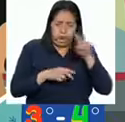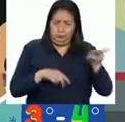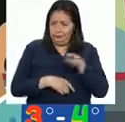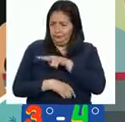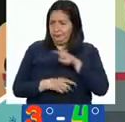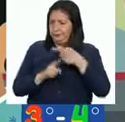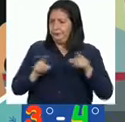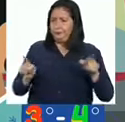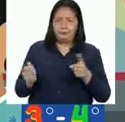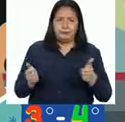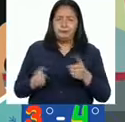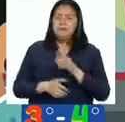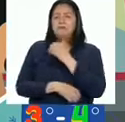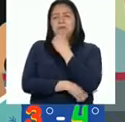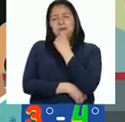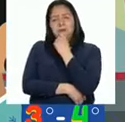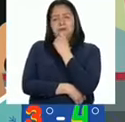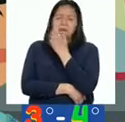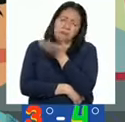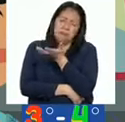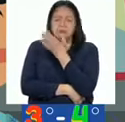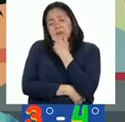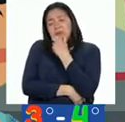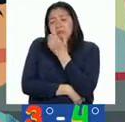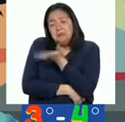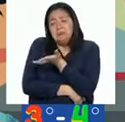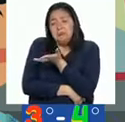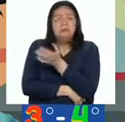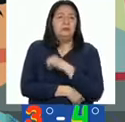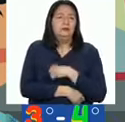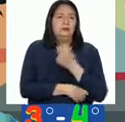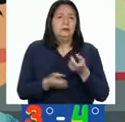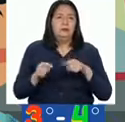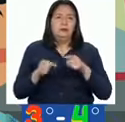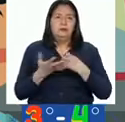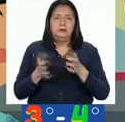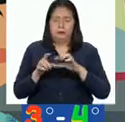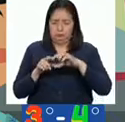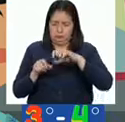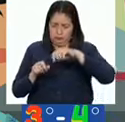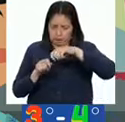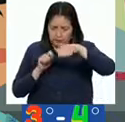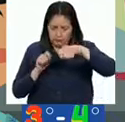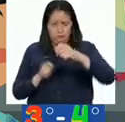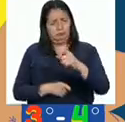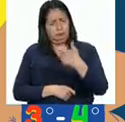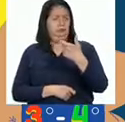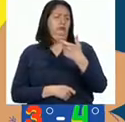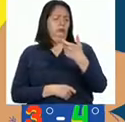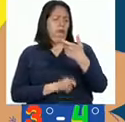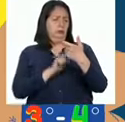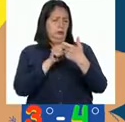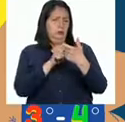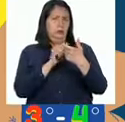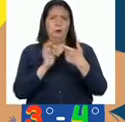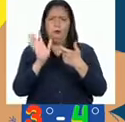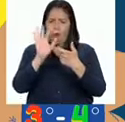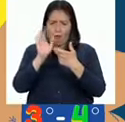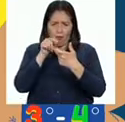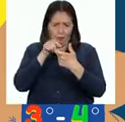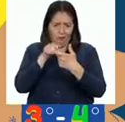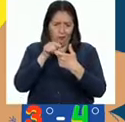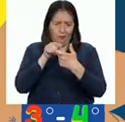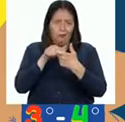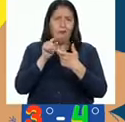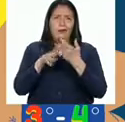diferencia. Bueno, está bien. Al desglosar el ticket, Pablo lo lee. Hola, este es